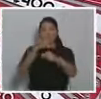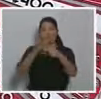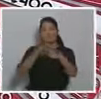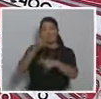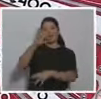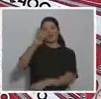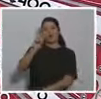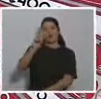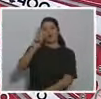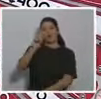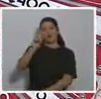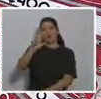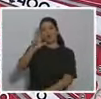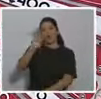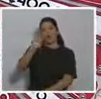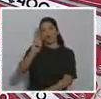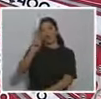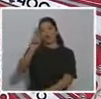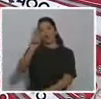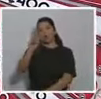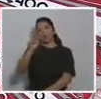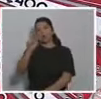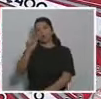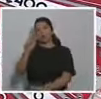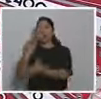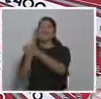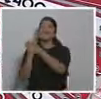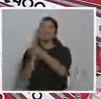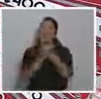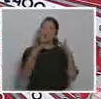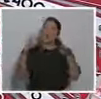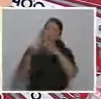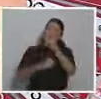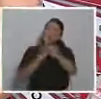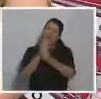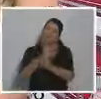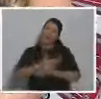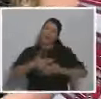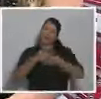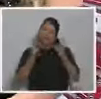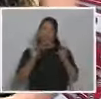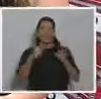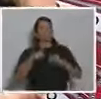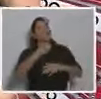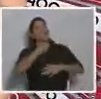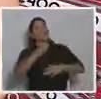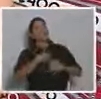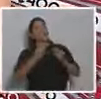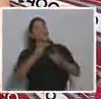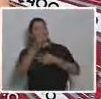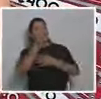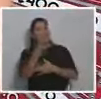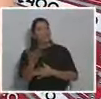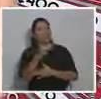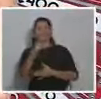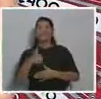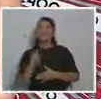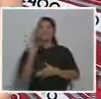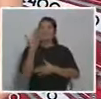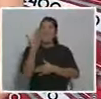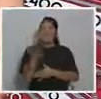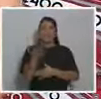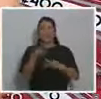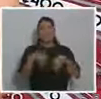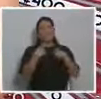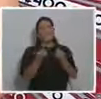Durán. Feliz cumpleaños, papito, que la termines de pasar muy bien. Don Rodolfo, yo le deseo miles de bendiciones y que el Señor ponga